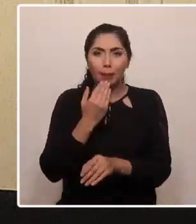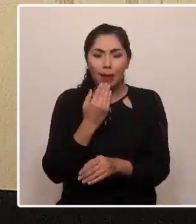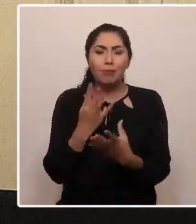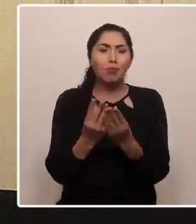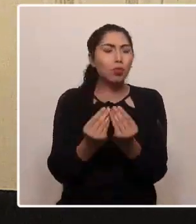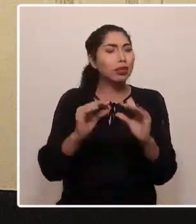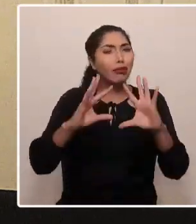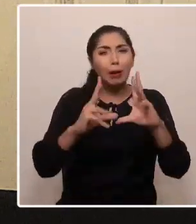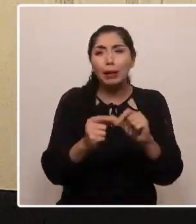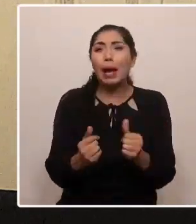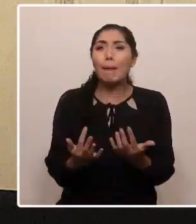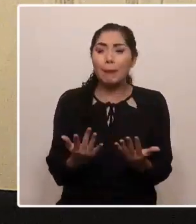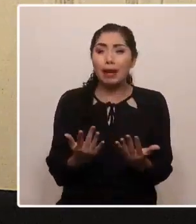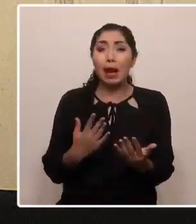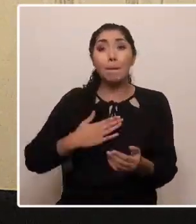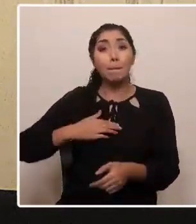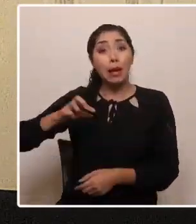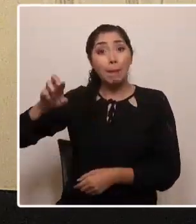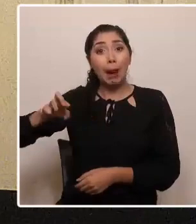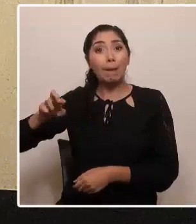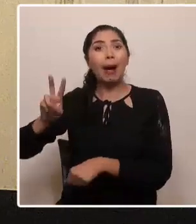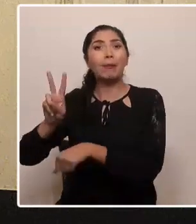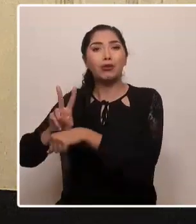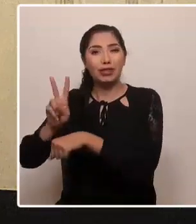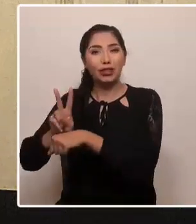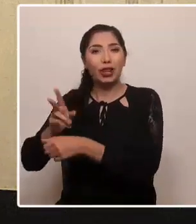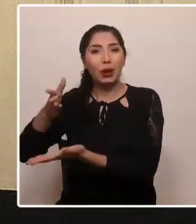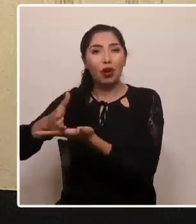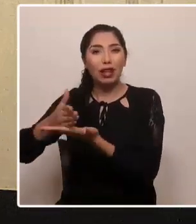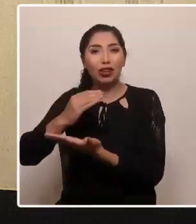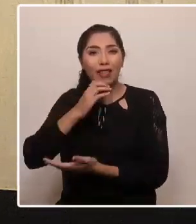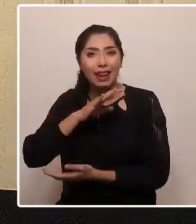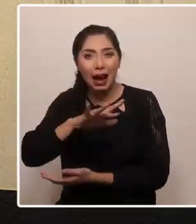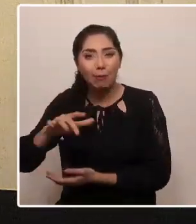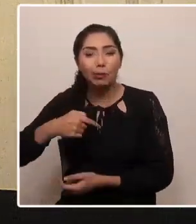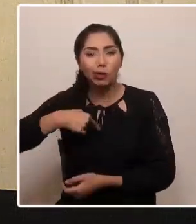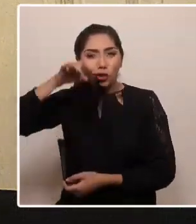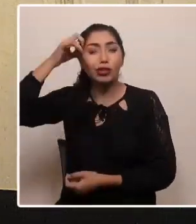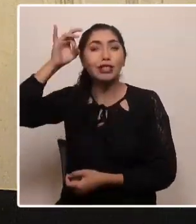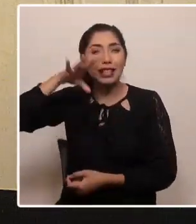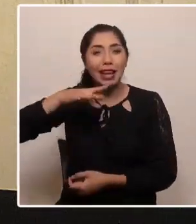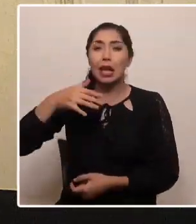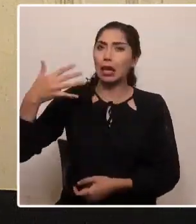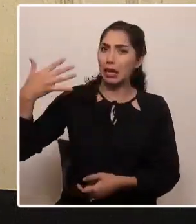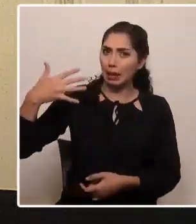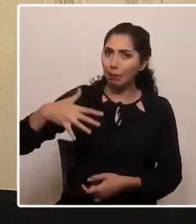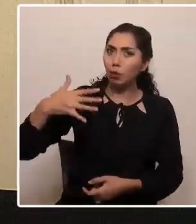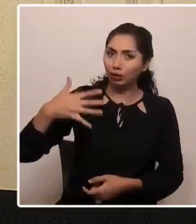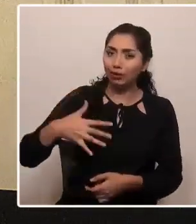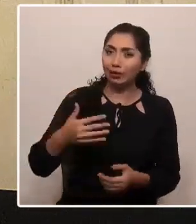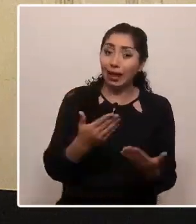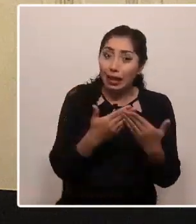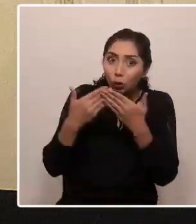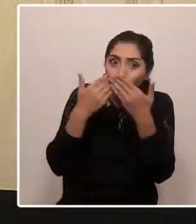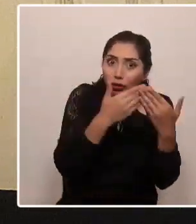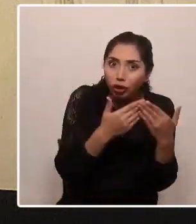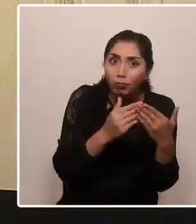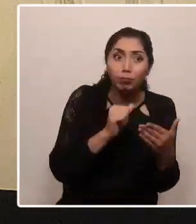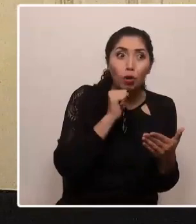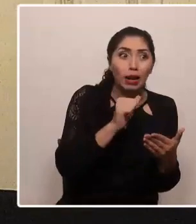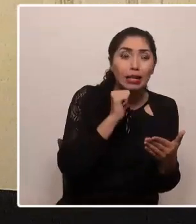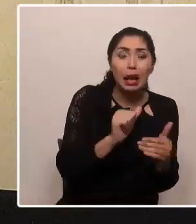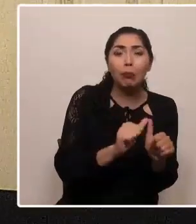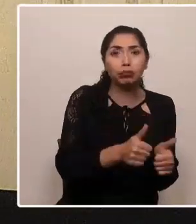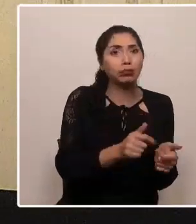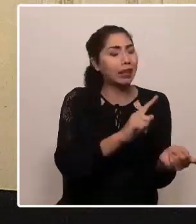hija de un profesor rural, sé lo importante que es la educación para dejar atrás el círculo de la pobreza, pero no solo para